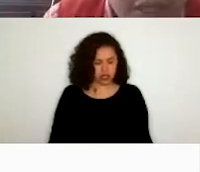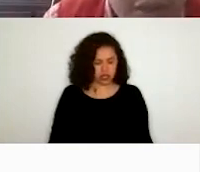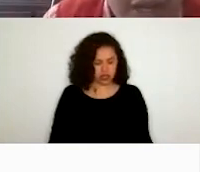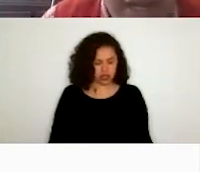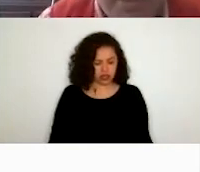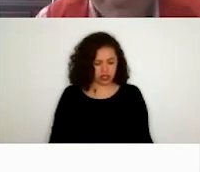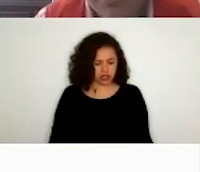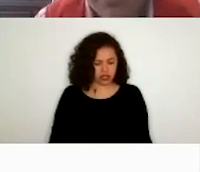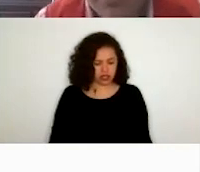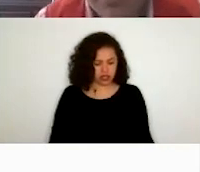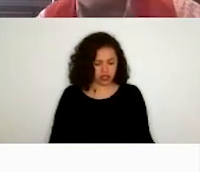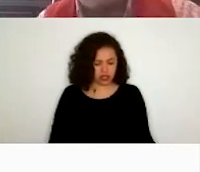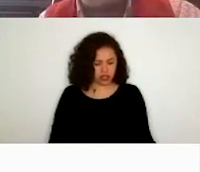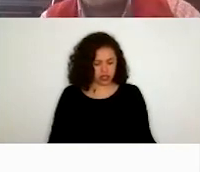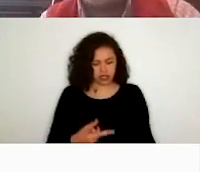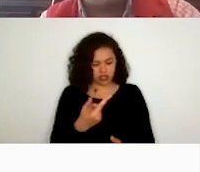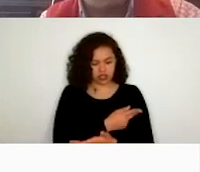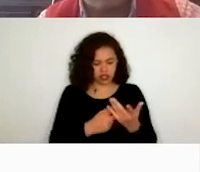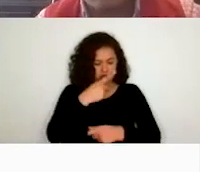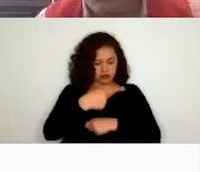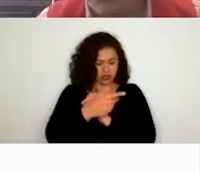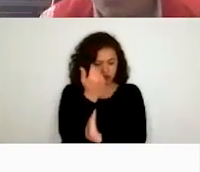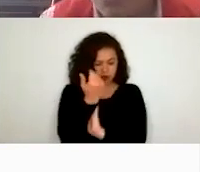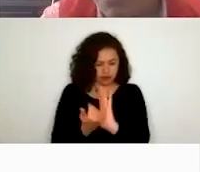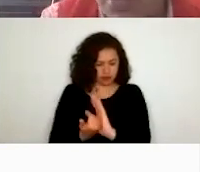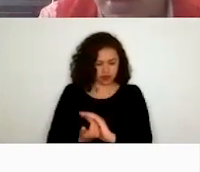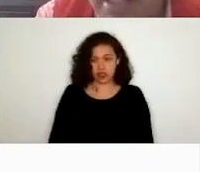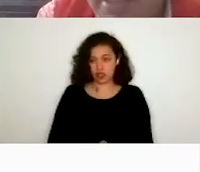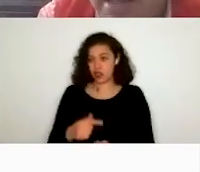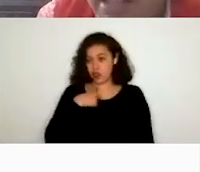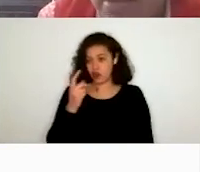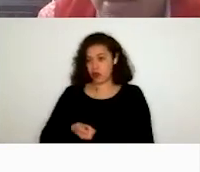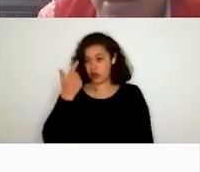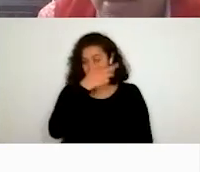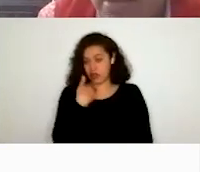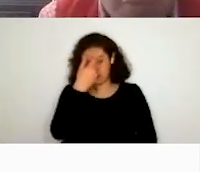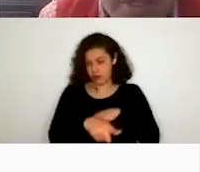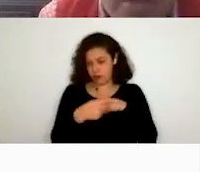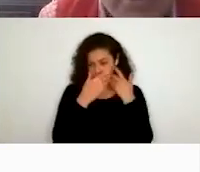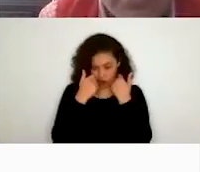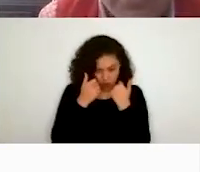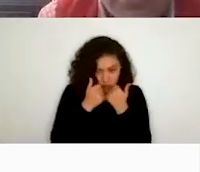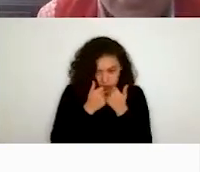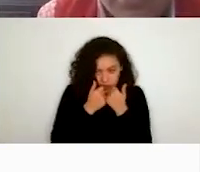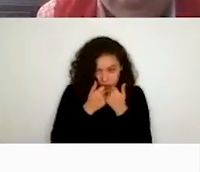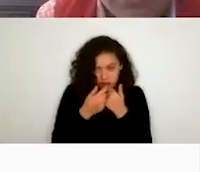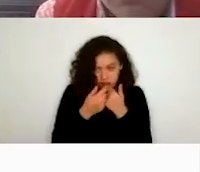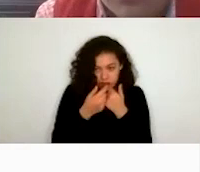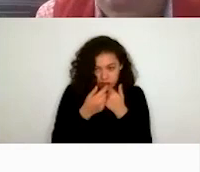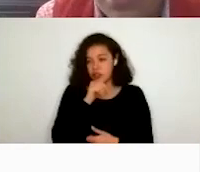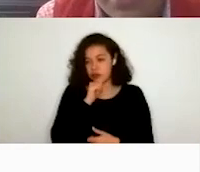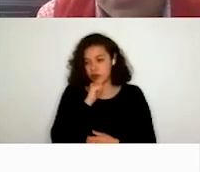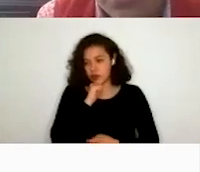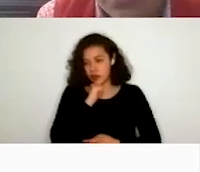Pasamos ahora al plan de reducción de riesgos. Si yo no tengo primero mi análisis de riesgos, no puedo